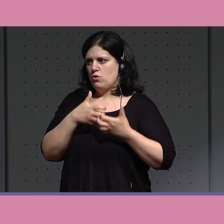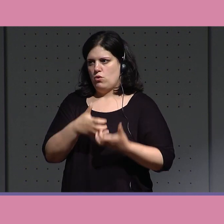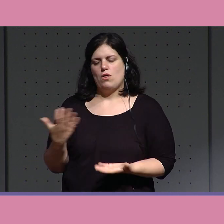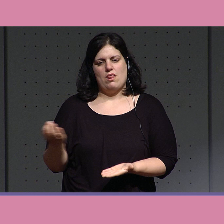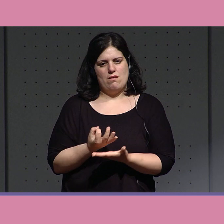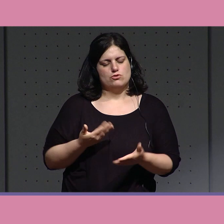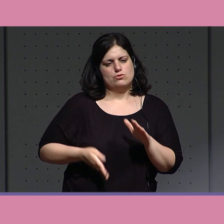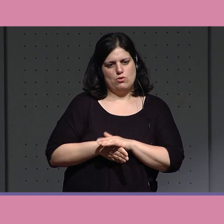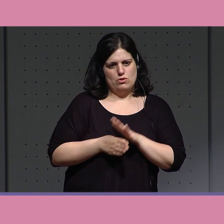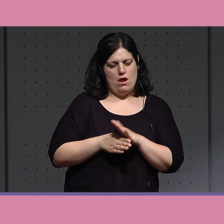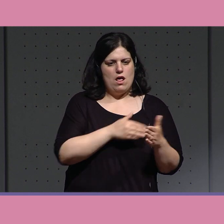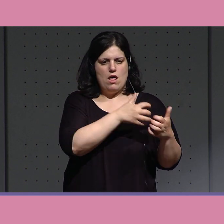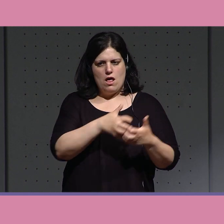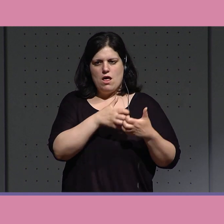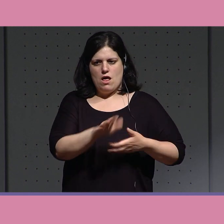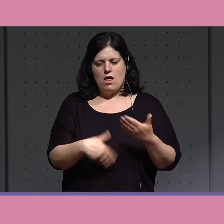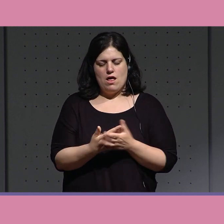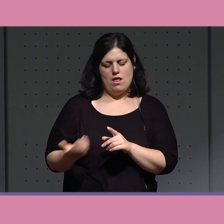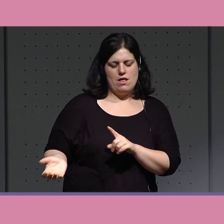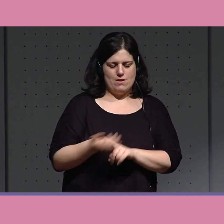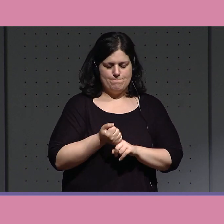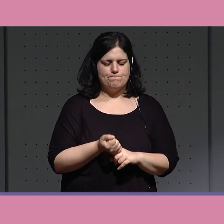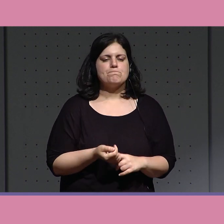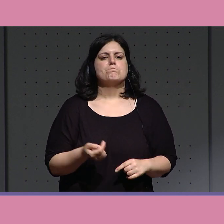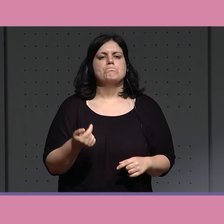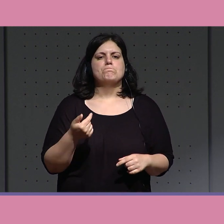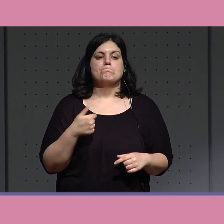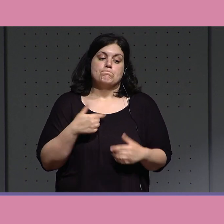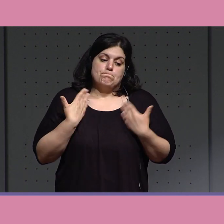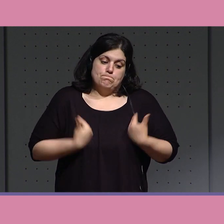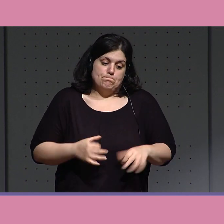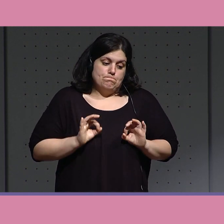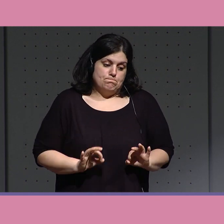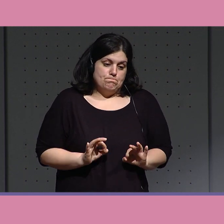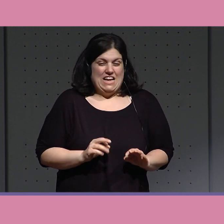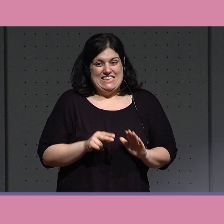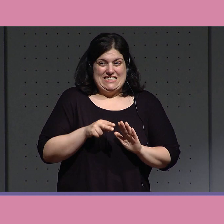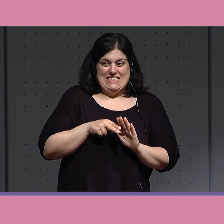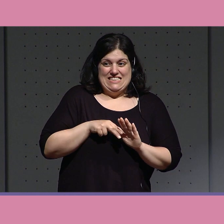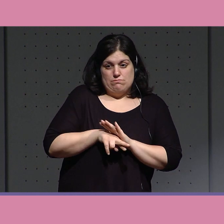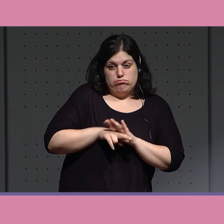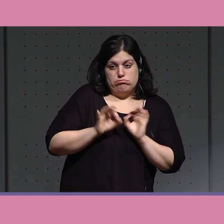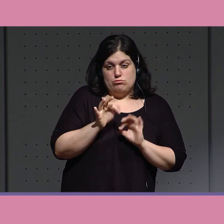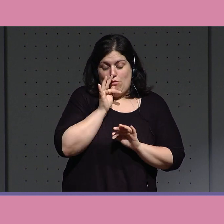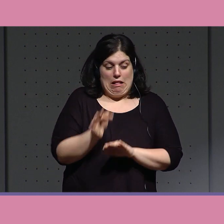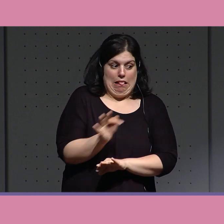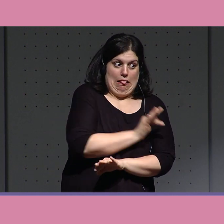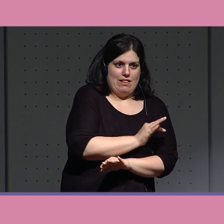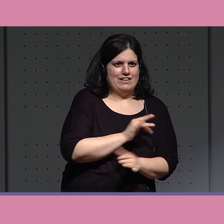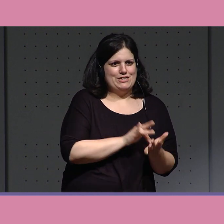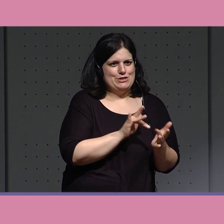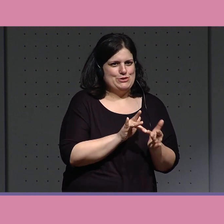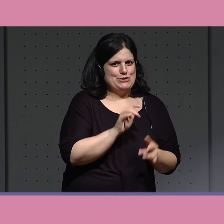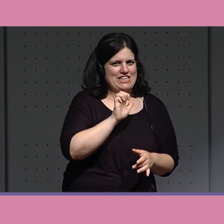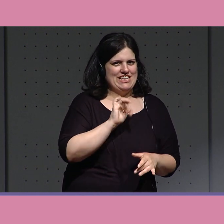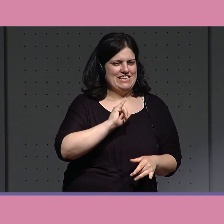También en nuestro caso, pues es también irregular. Yo, por ejemplo, claro, tengo a Jesús Eidis al lado y